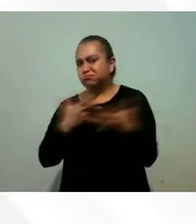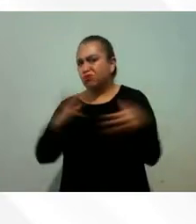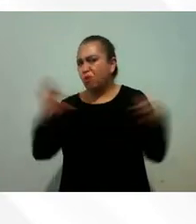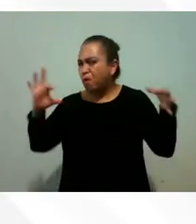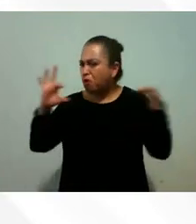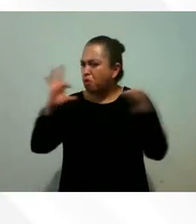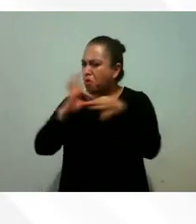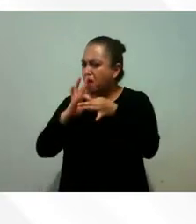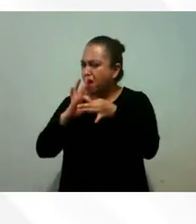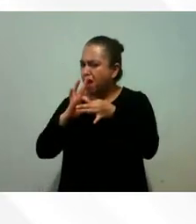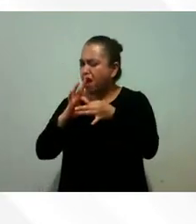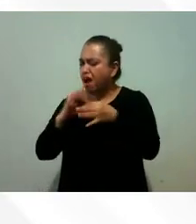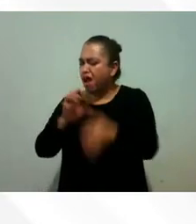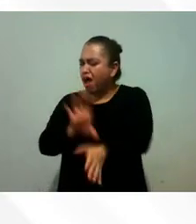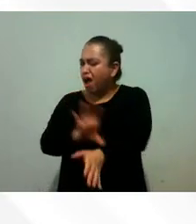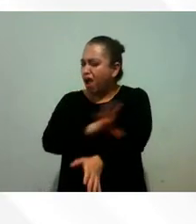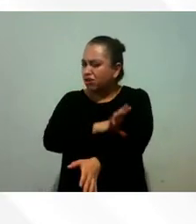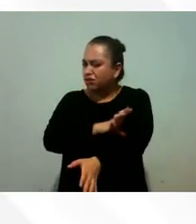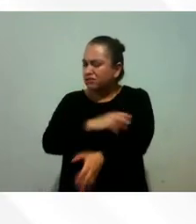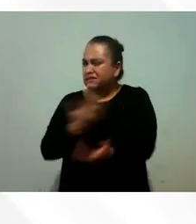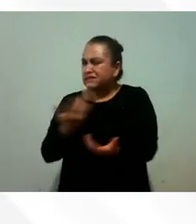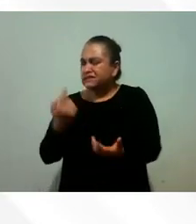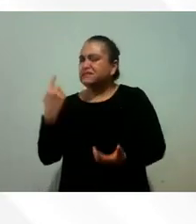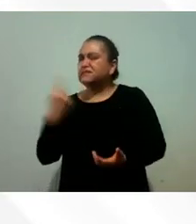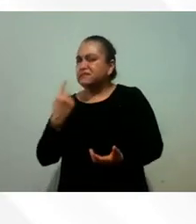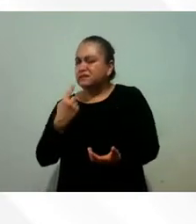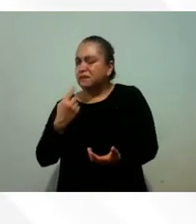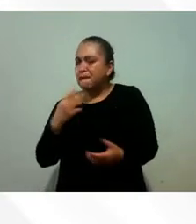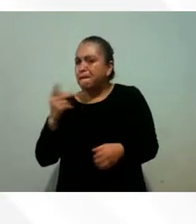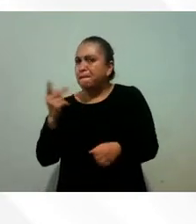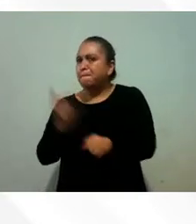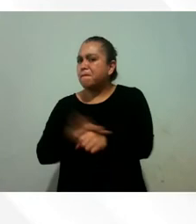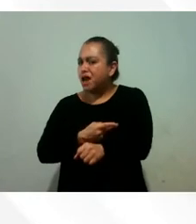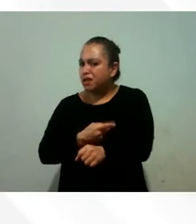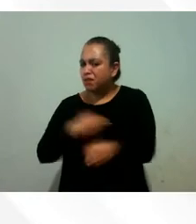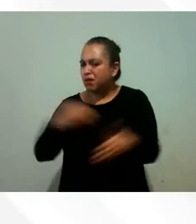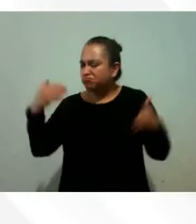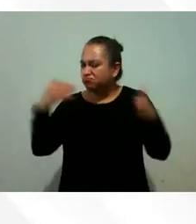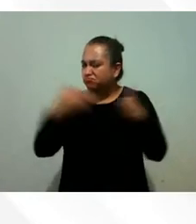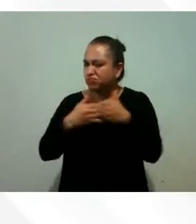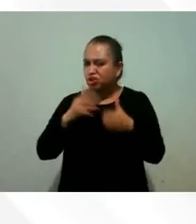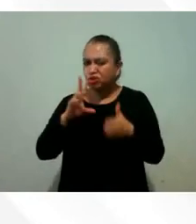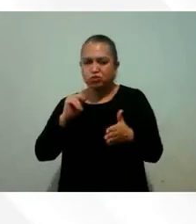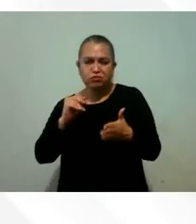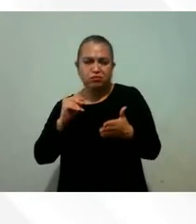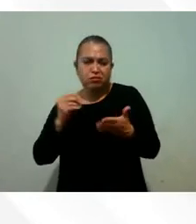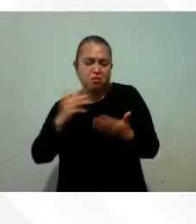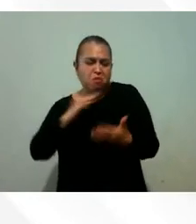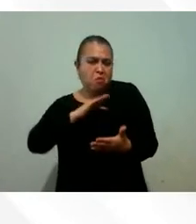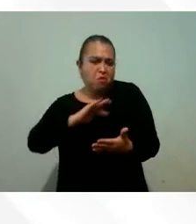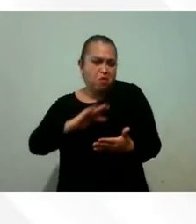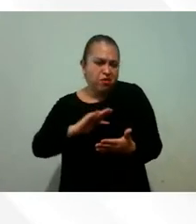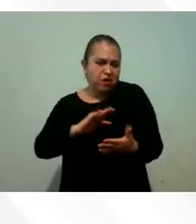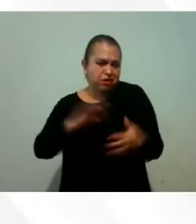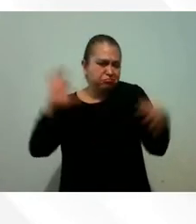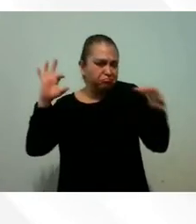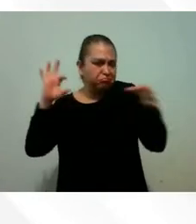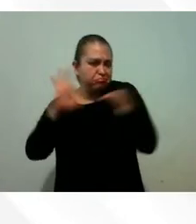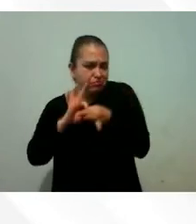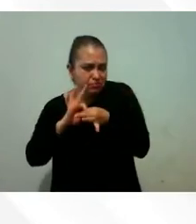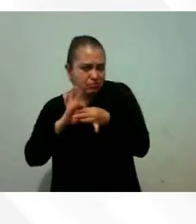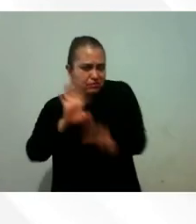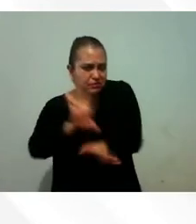¿Cuáles son esos elementos que a veces se atraviesan y se ponen como una barrera para no lograr eso? Creo que vale mucho la pena también nombrarlo,